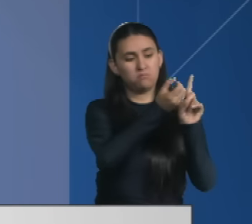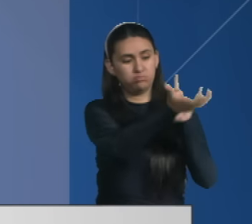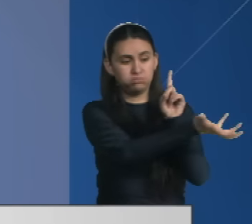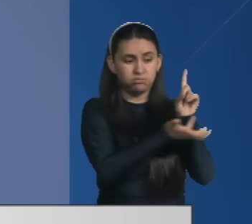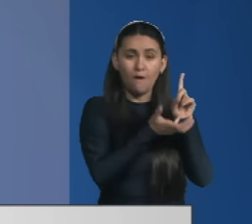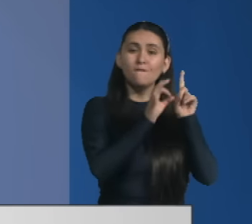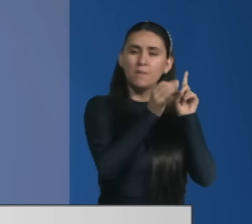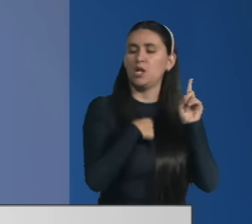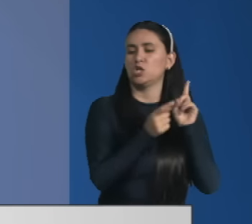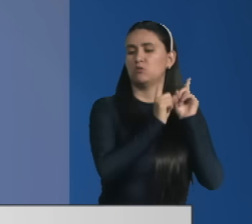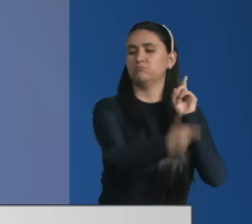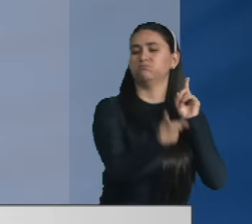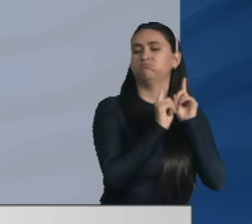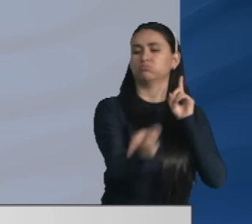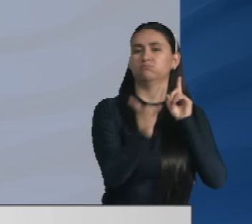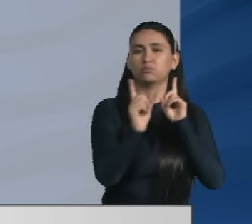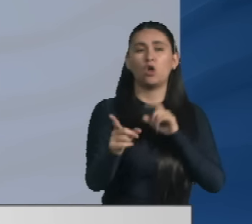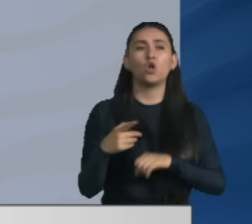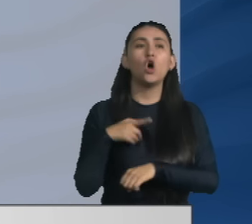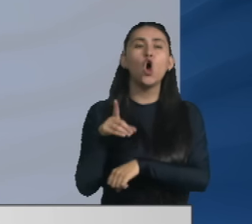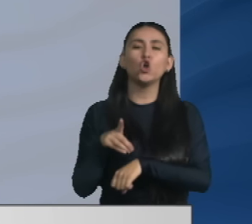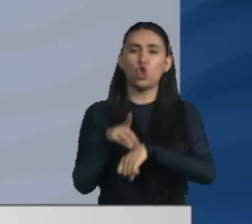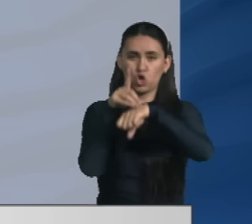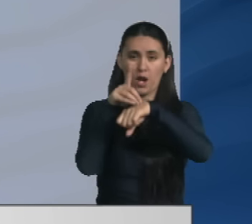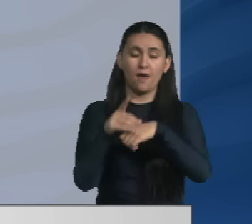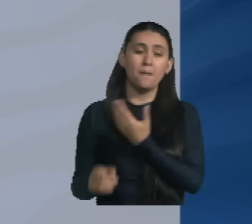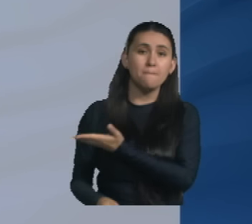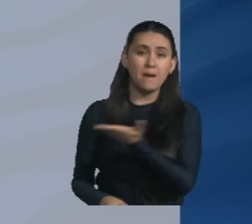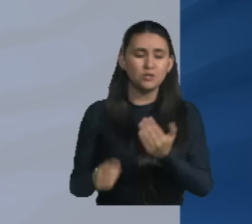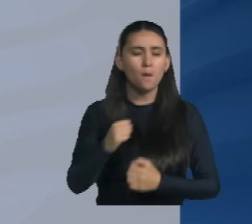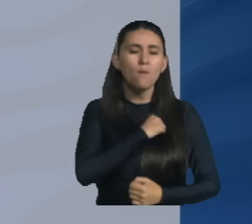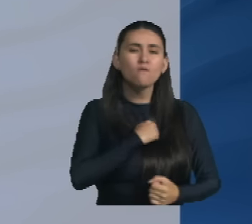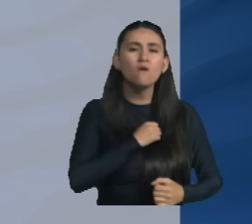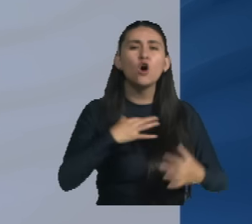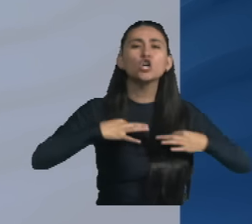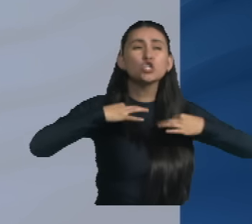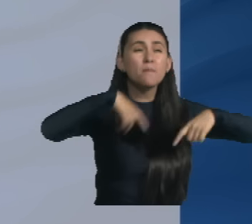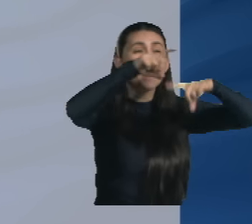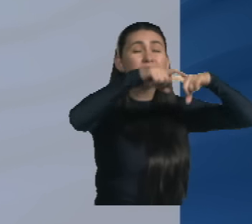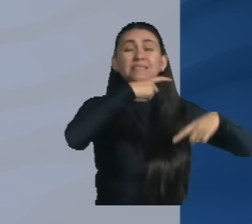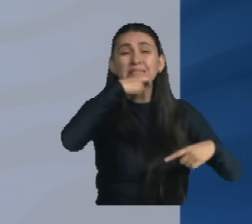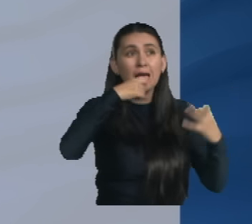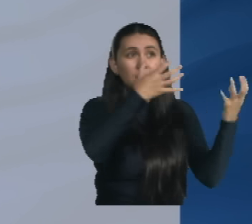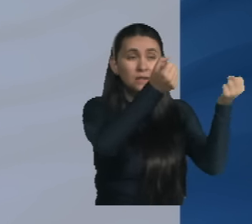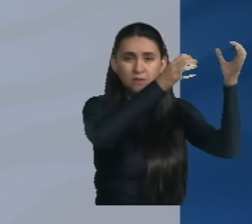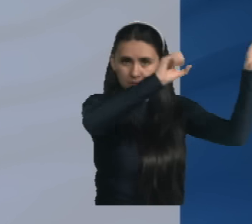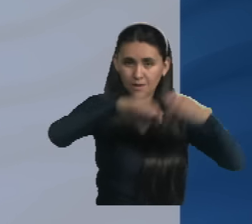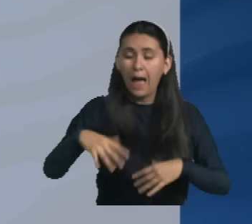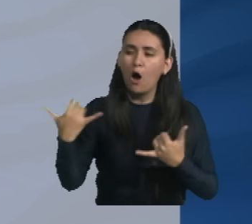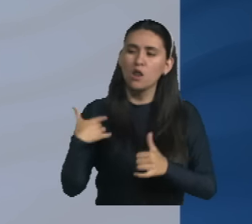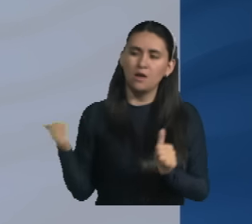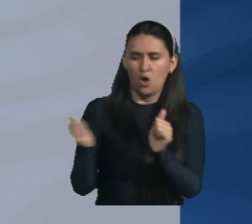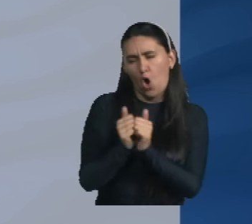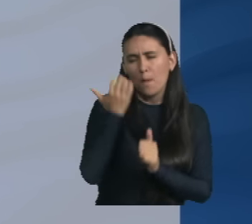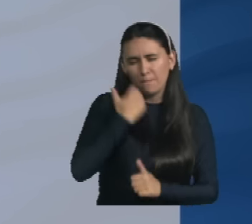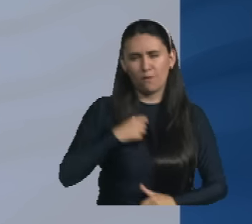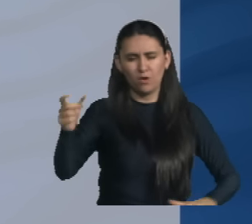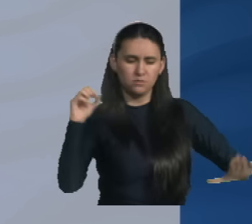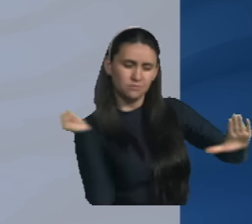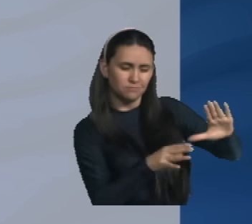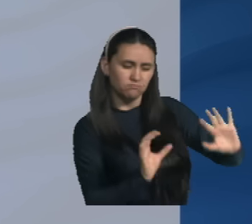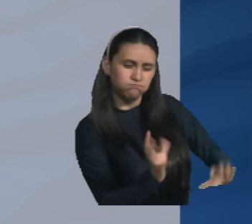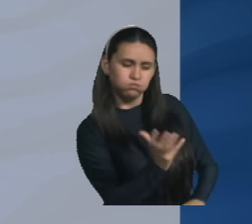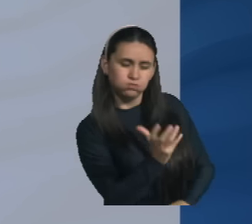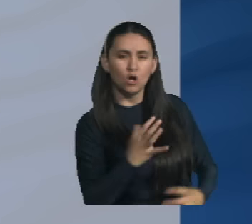alto oficial. Doctora, vaya recogiendo por favor la ropa seca. Ya vamos y lavamos más. O meta por favor ropa